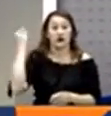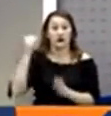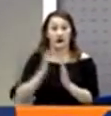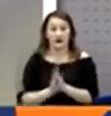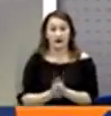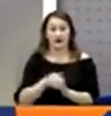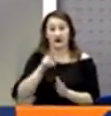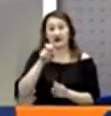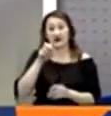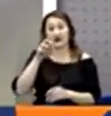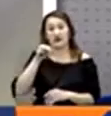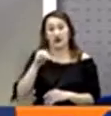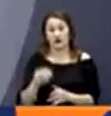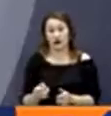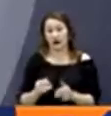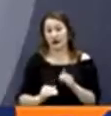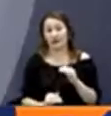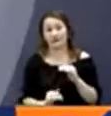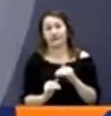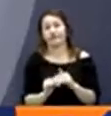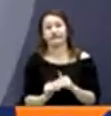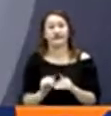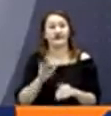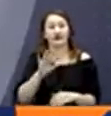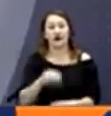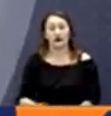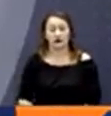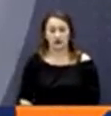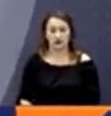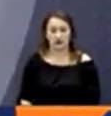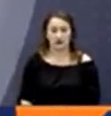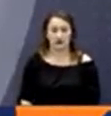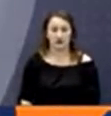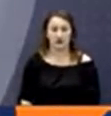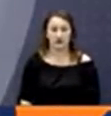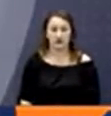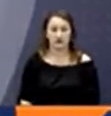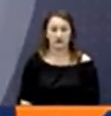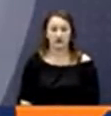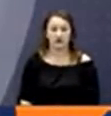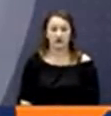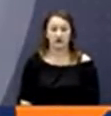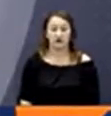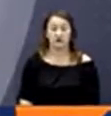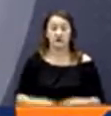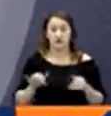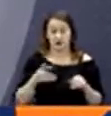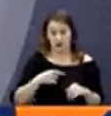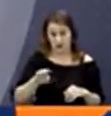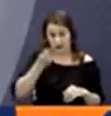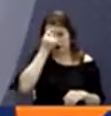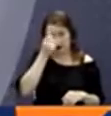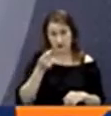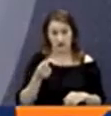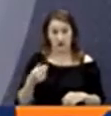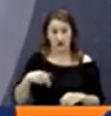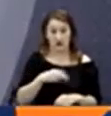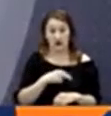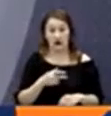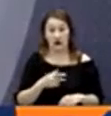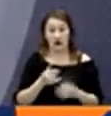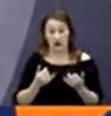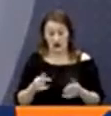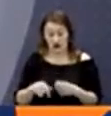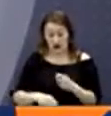Hoy a duras penas llega a 5. Hemos entrado ya en el desespero. Si tenemos en cuenta que para este